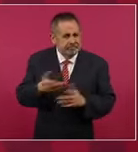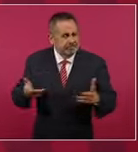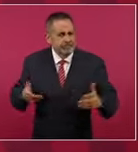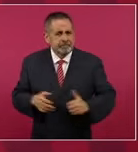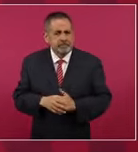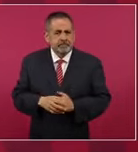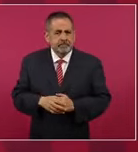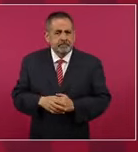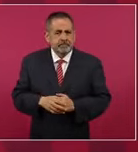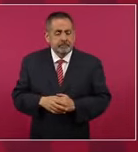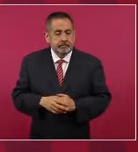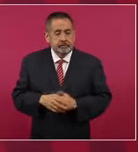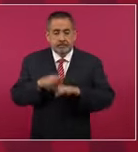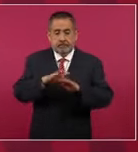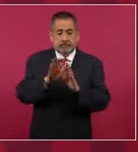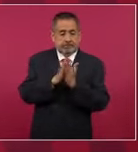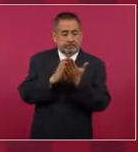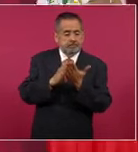En la teología